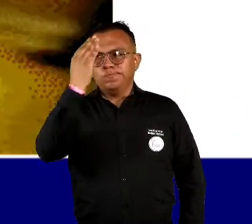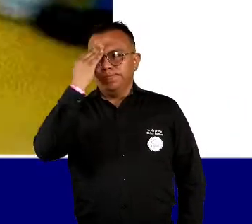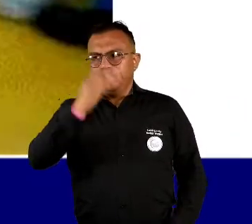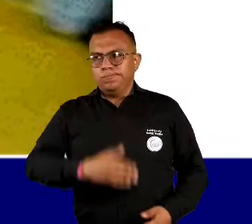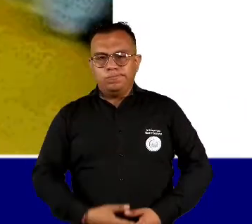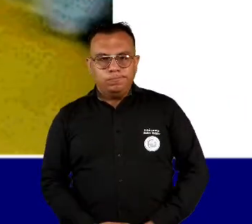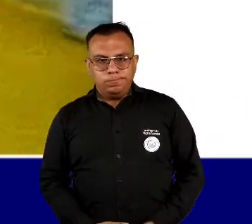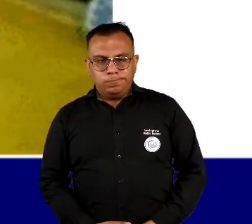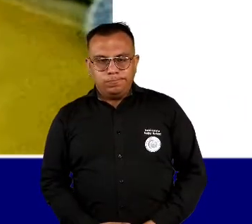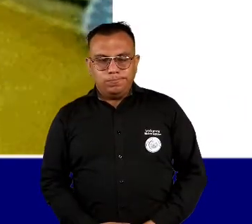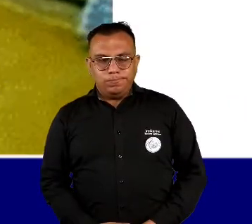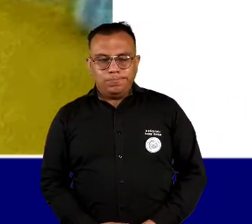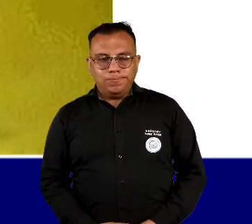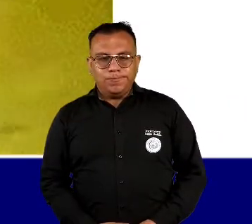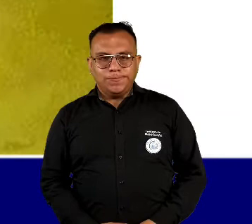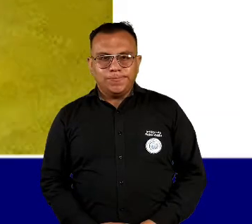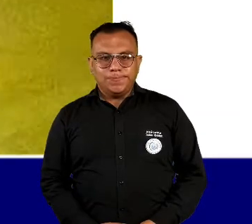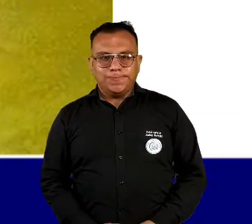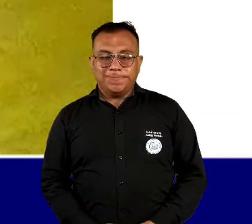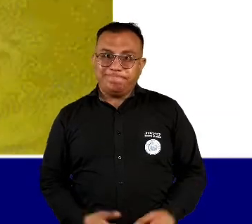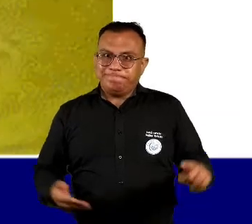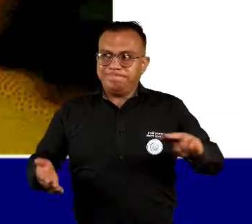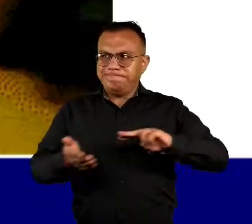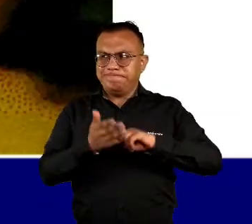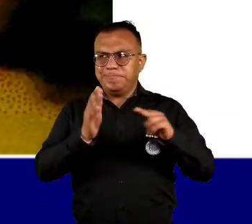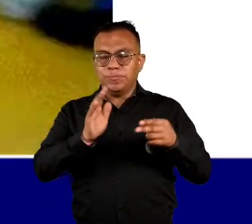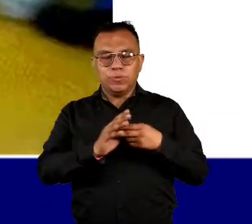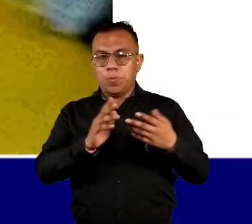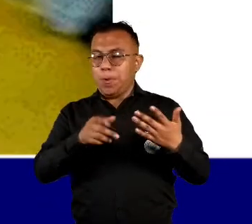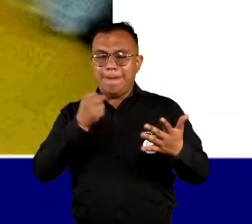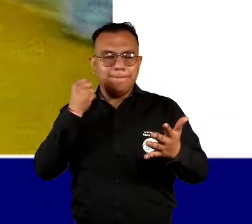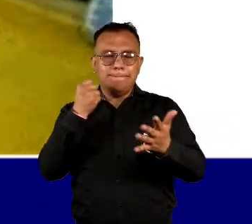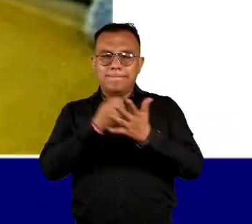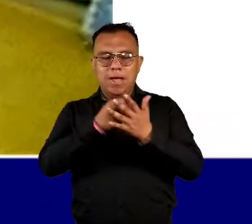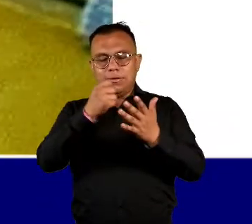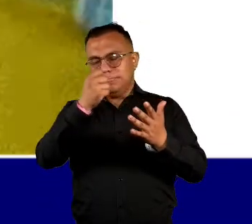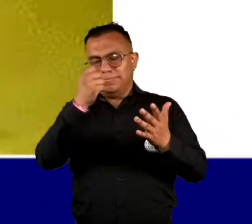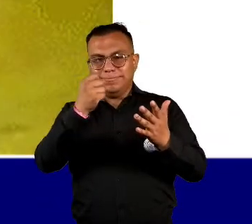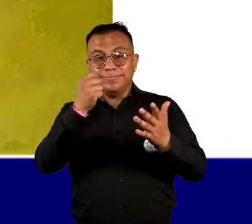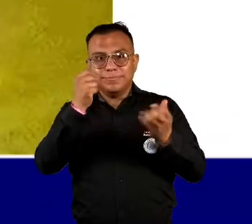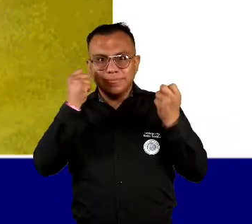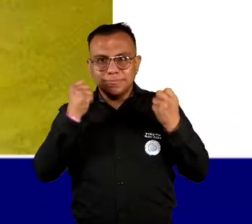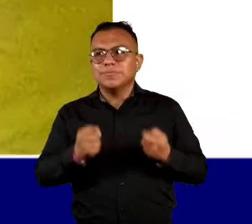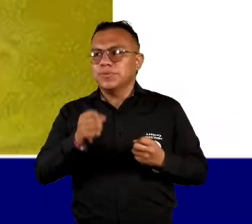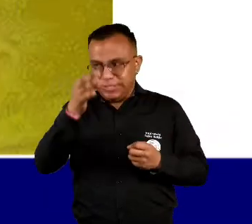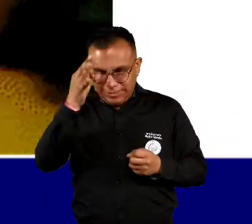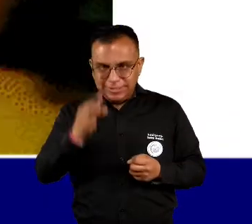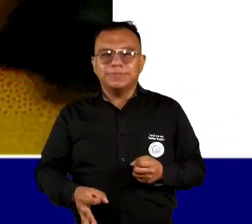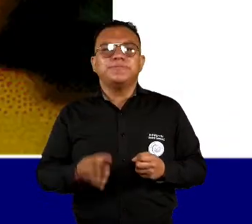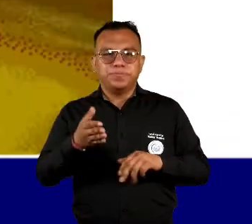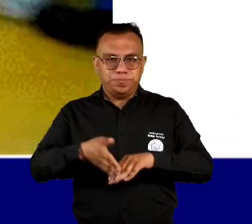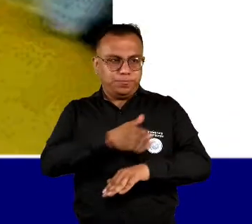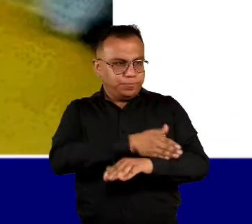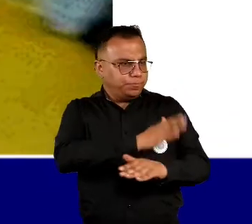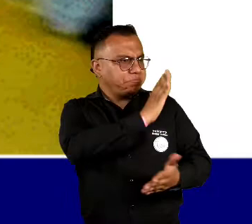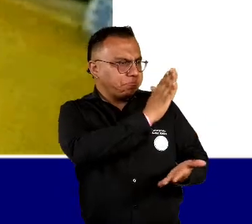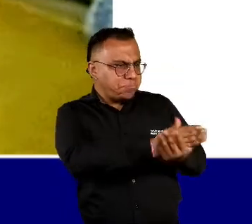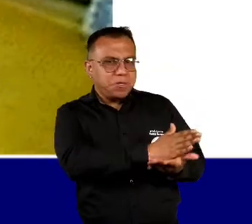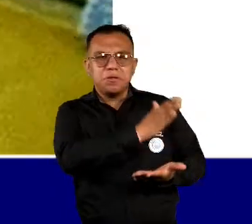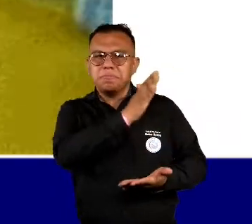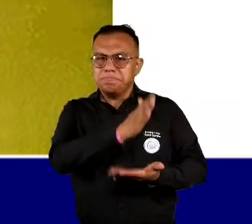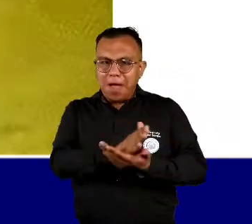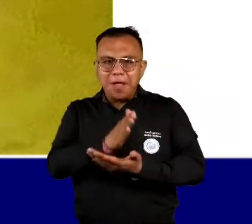y para eso para no darse tan fuerte con la pared porque se la van a dar meladí yo se la dio